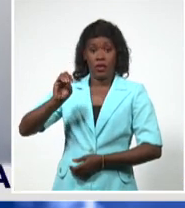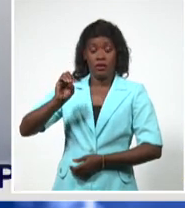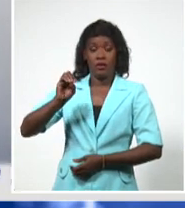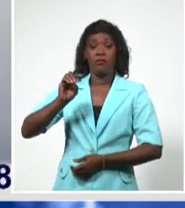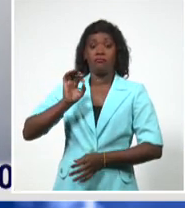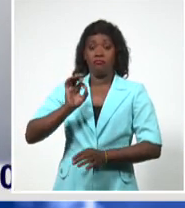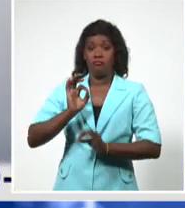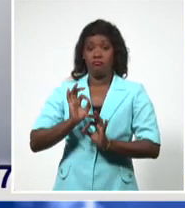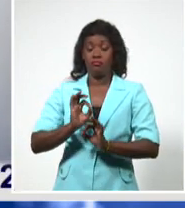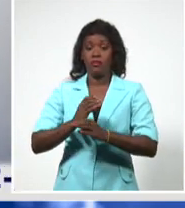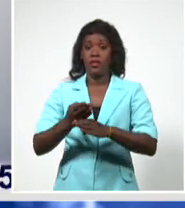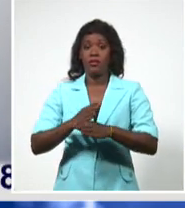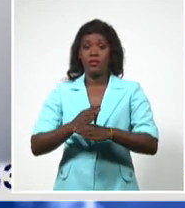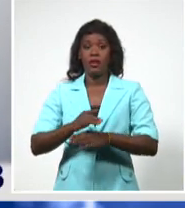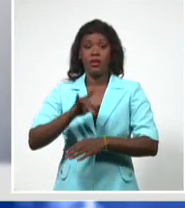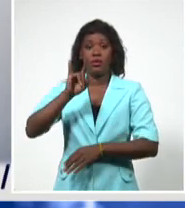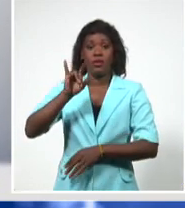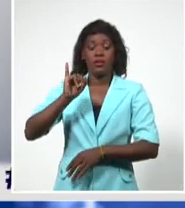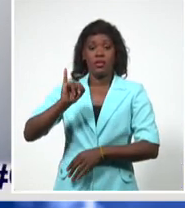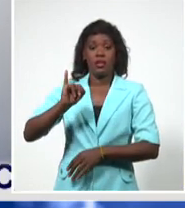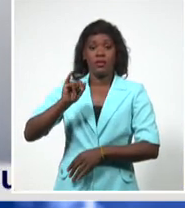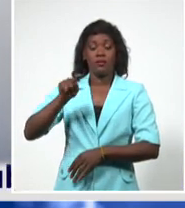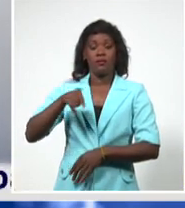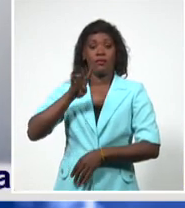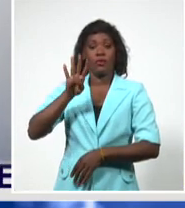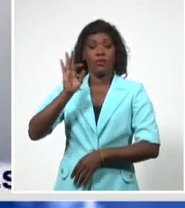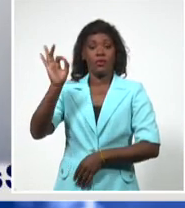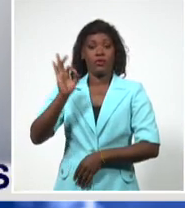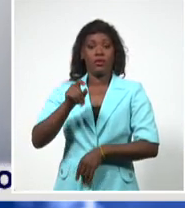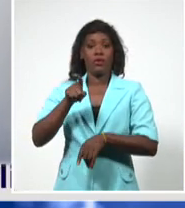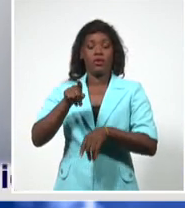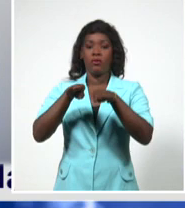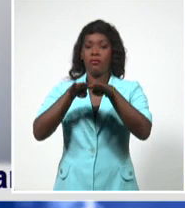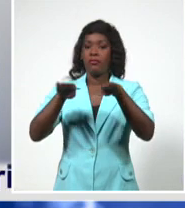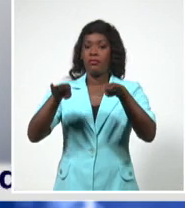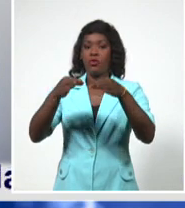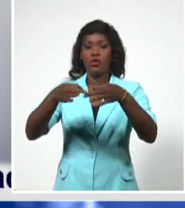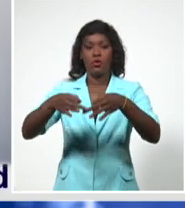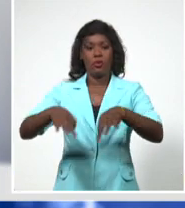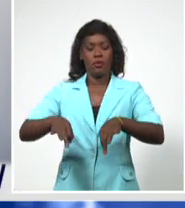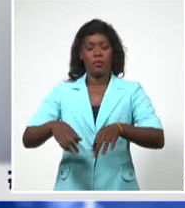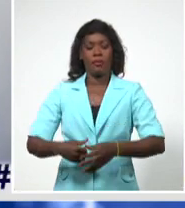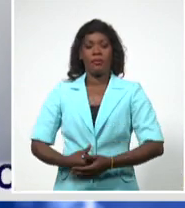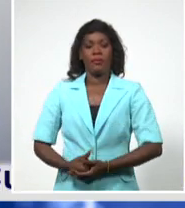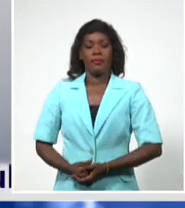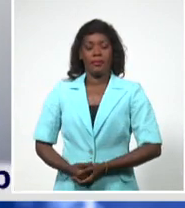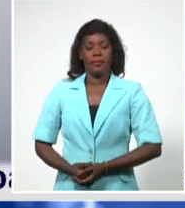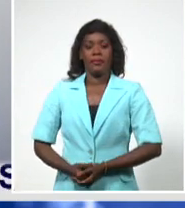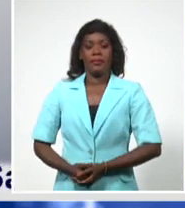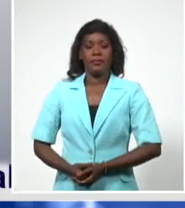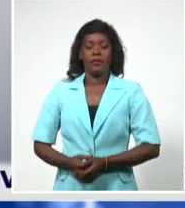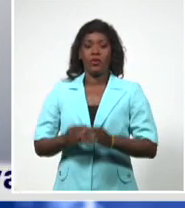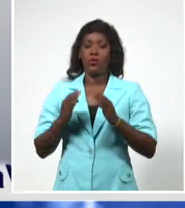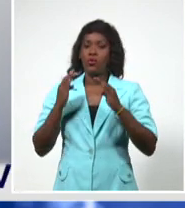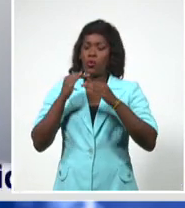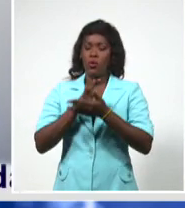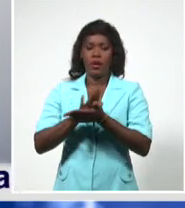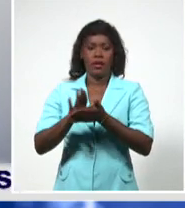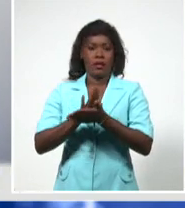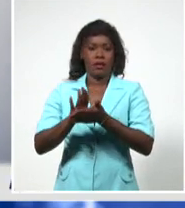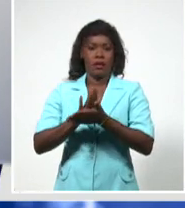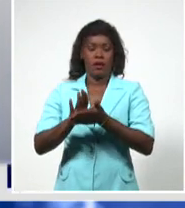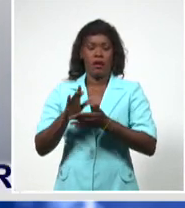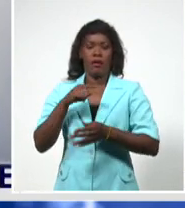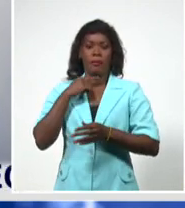96,4%, con una evolución clínica estable. No tenemos que lamentar en el día de